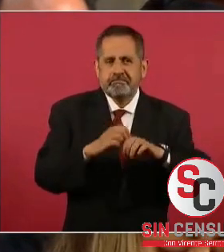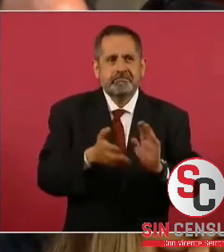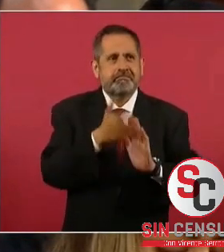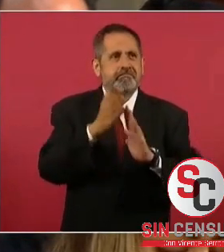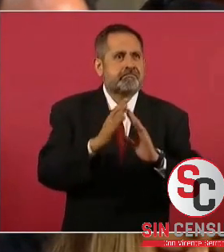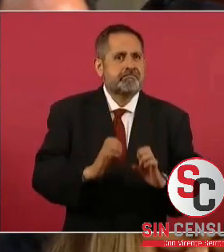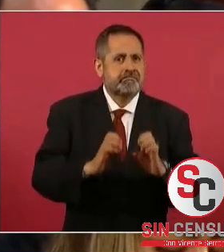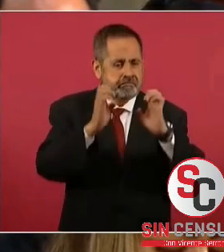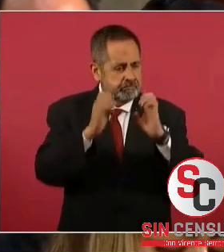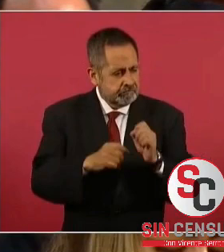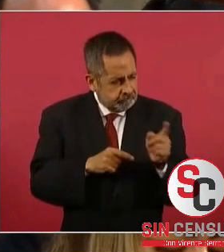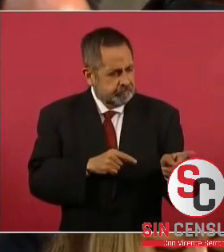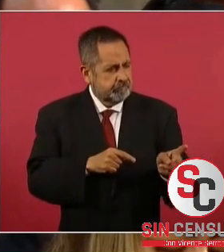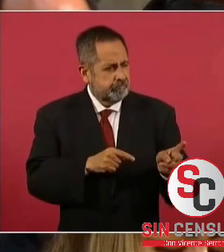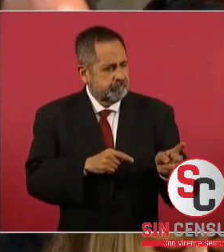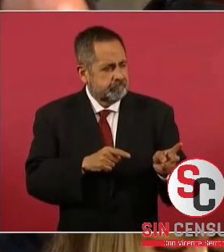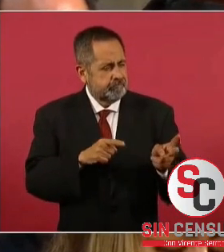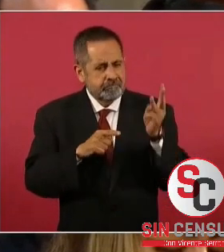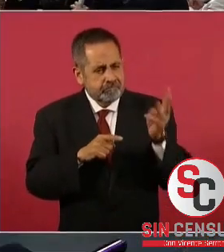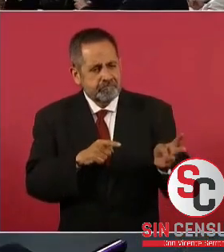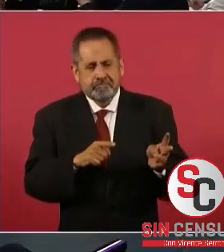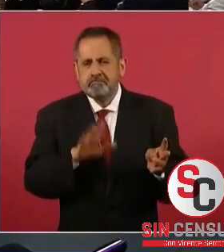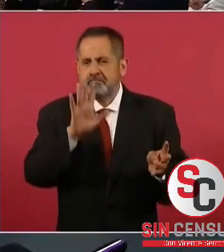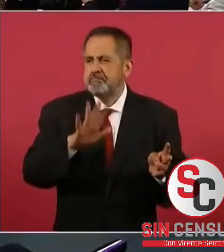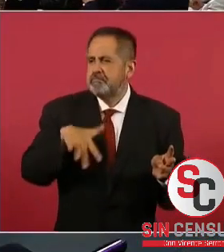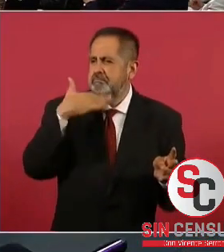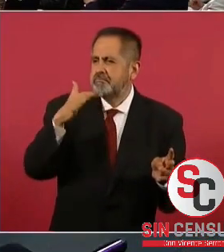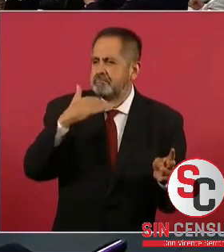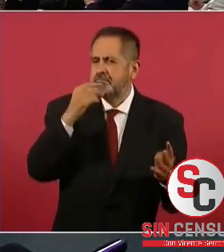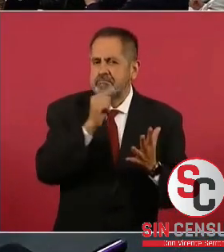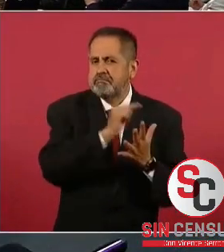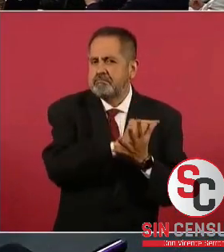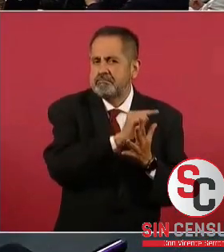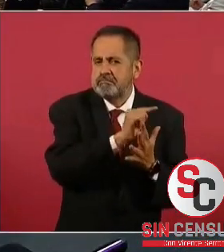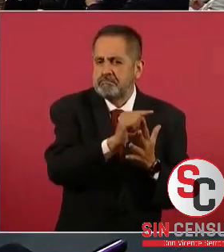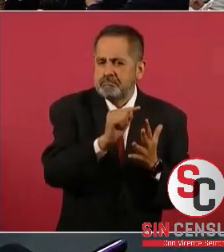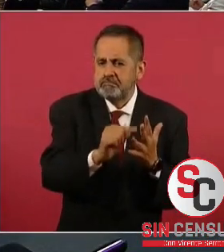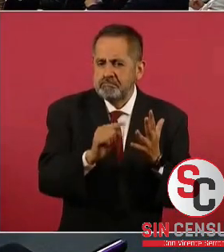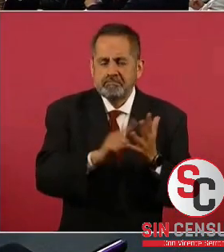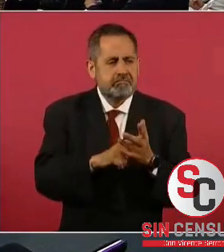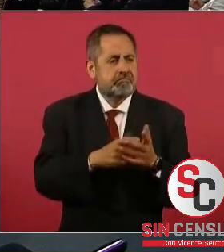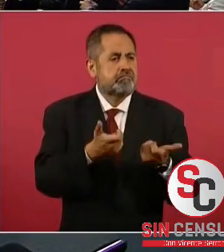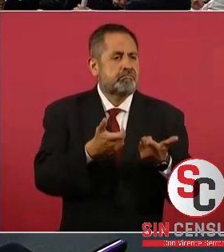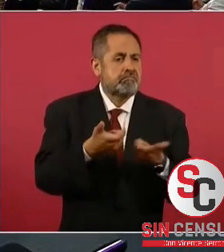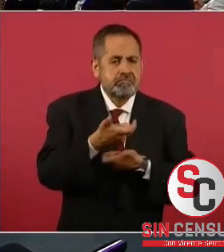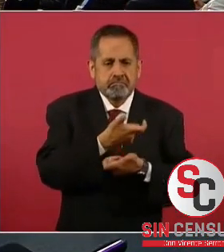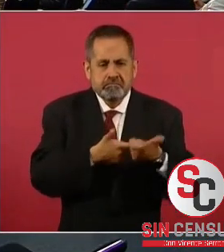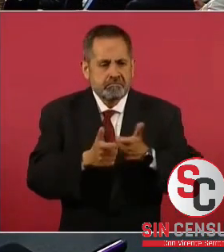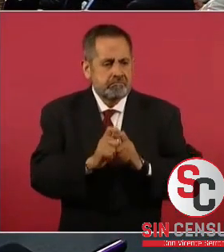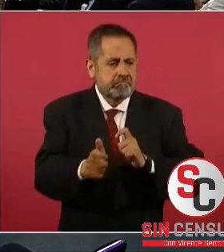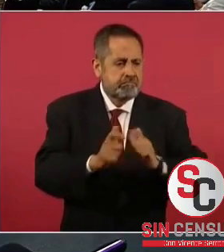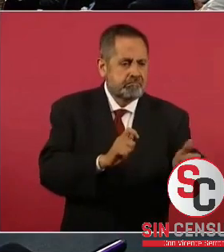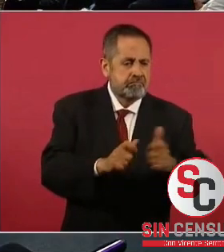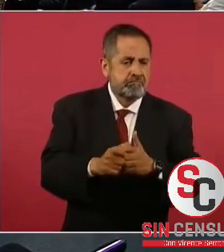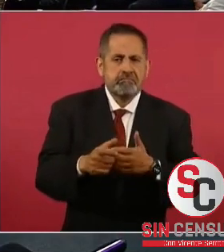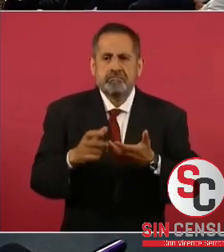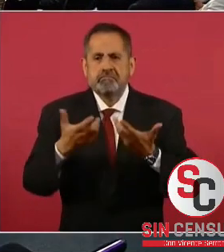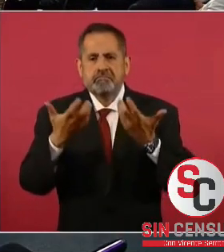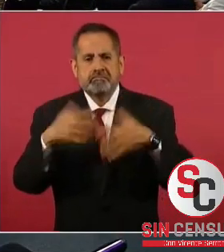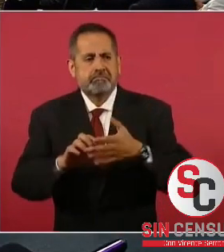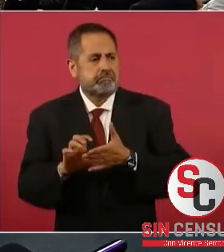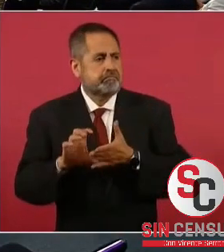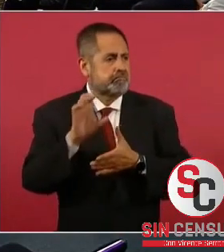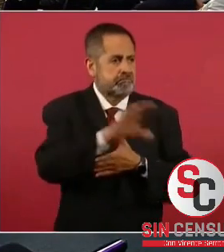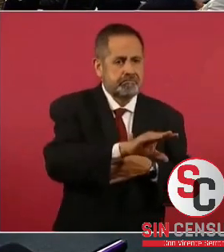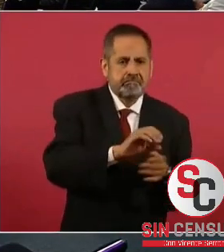a las operaciones con recursos de procedencia ilícita, operaciones en efectivo que se hacen a través de empresas.